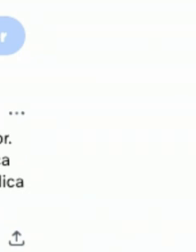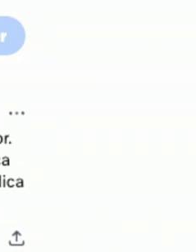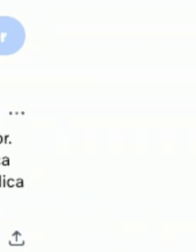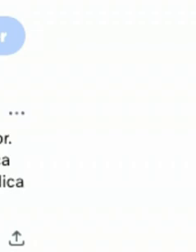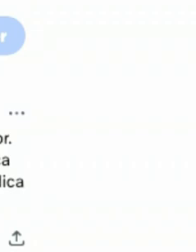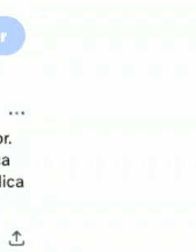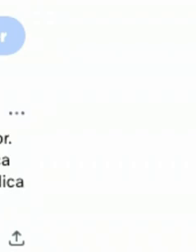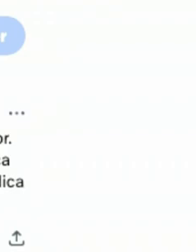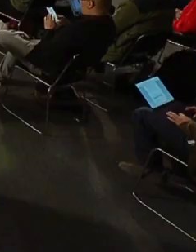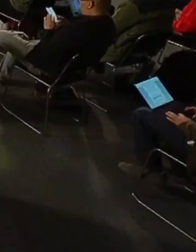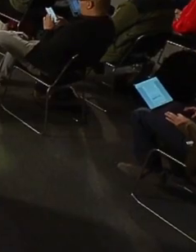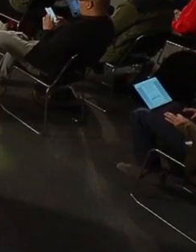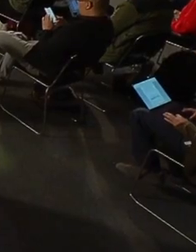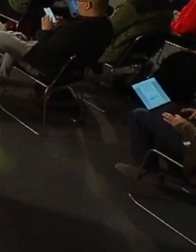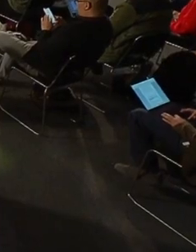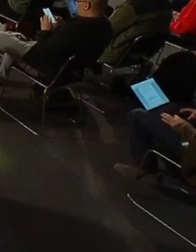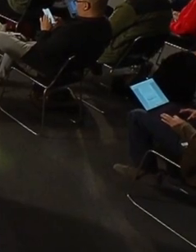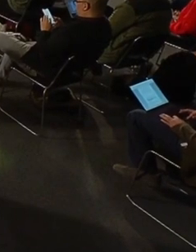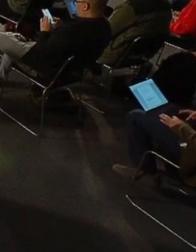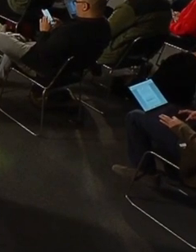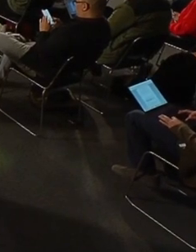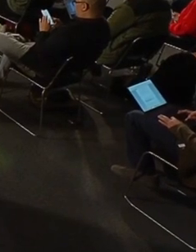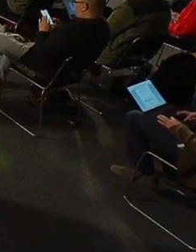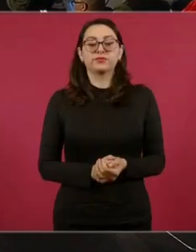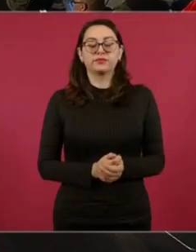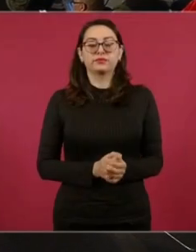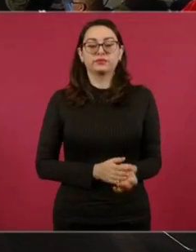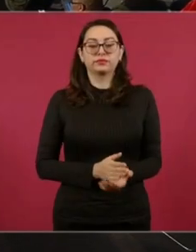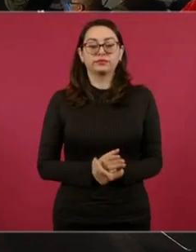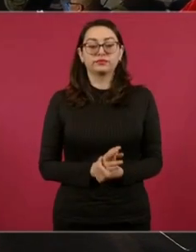¿Dónde se expone?